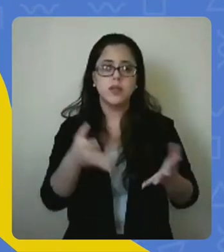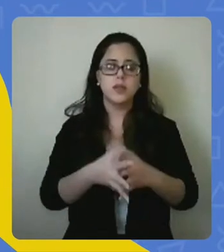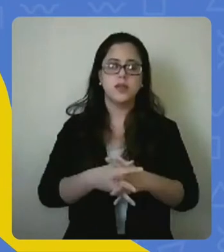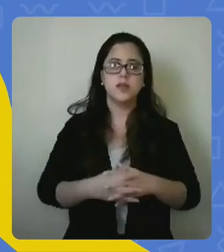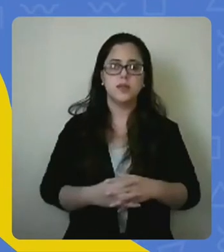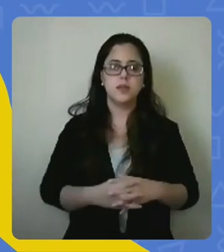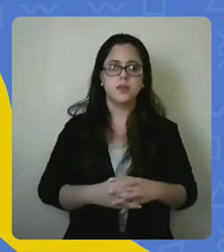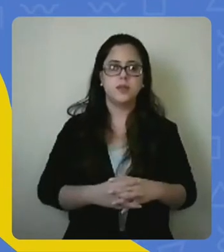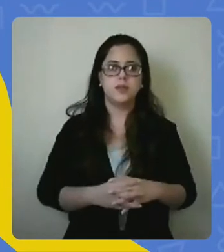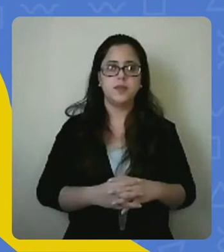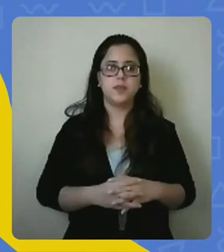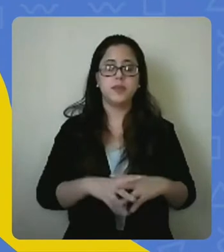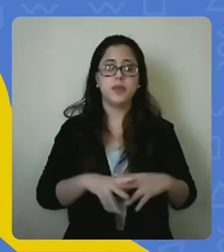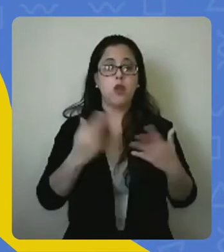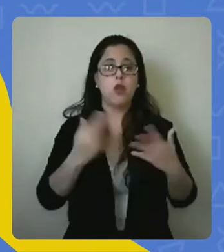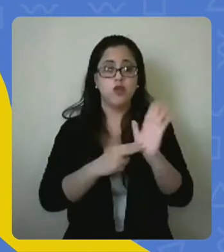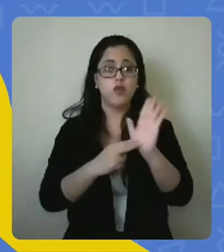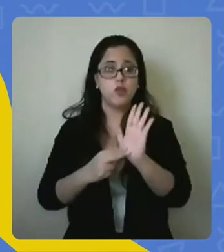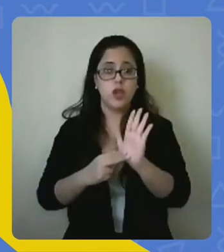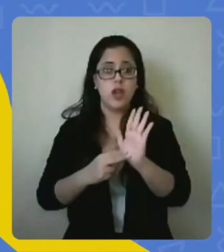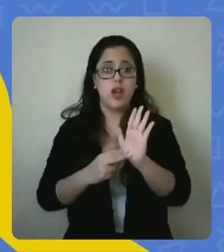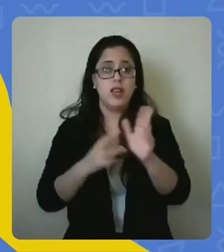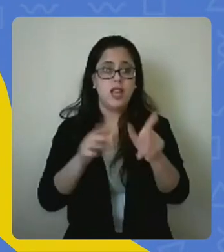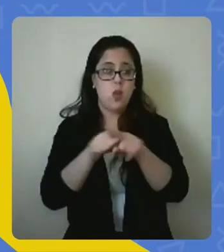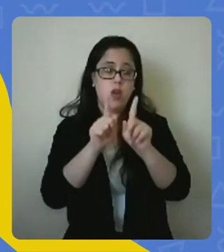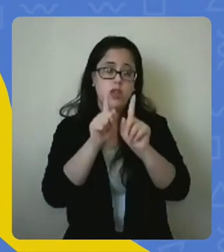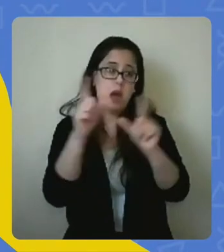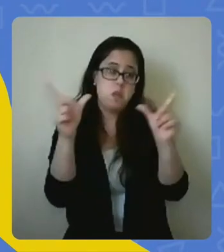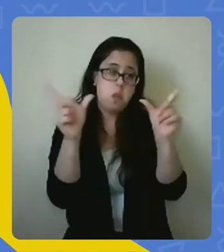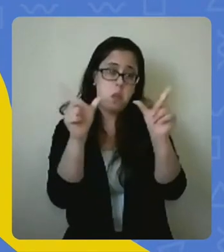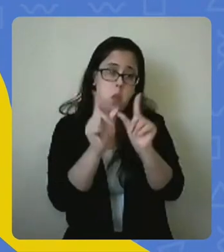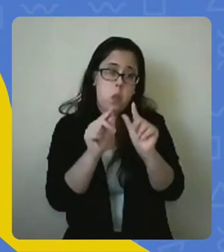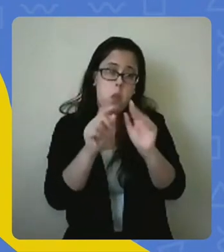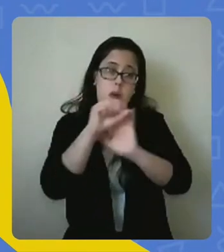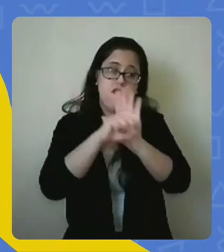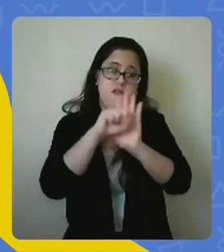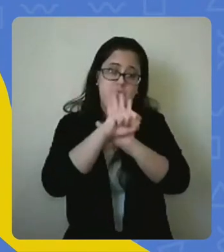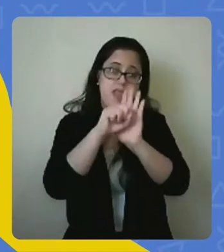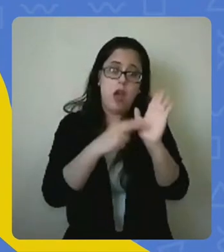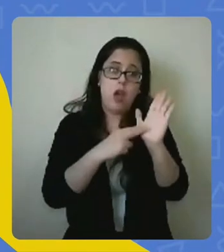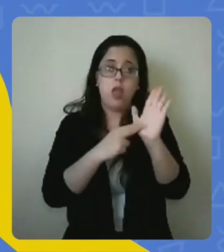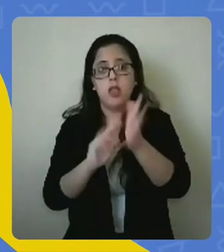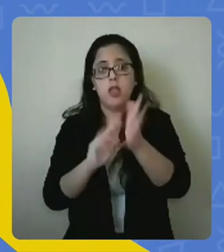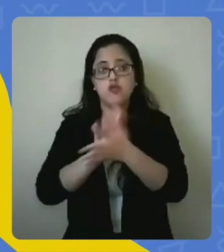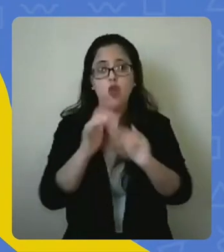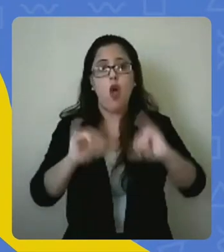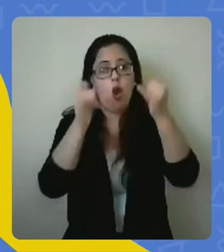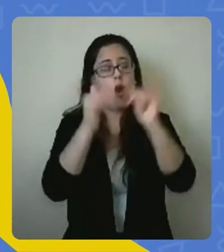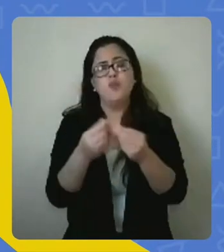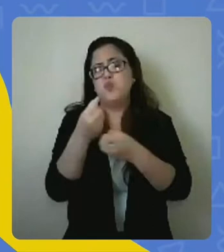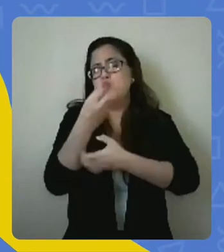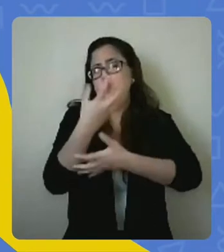Les voy a mostrar, hice unos pequeños videos de juegos, no voy a poder mostrar todos los juegos porque son demasiados,